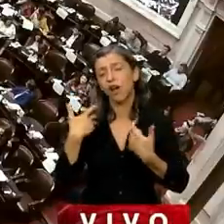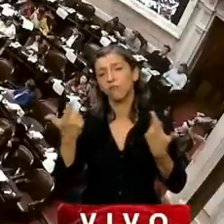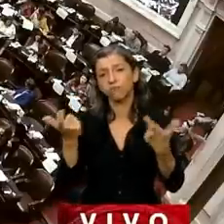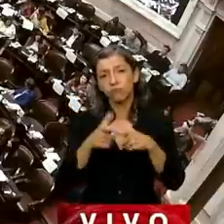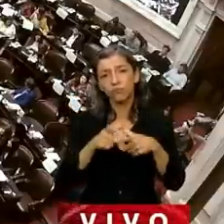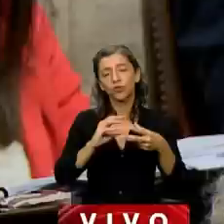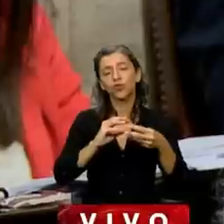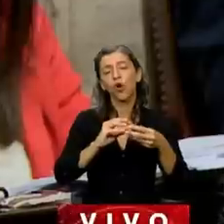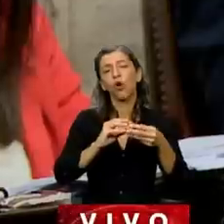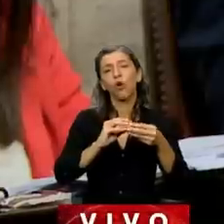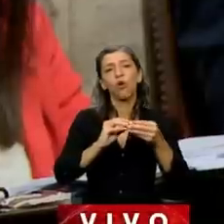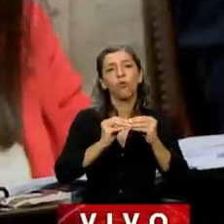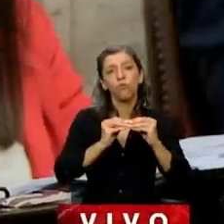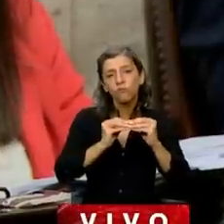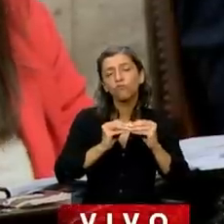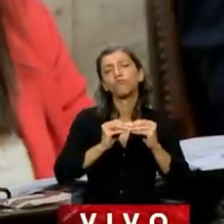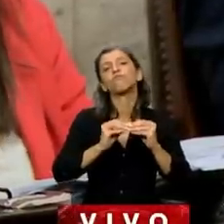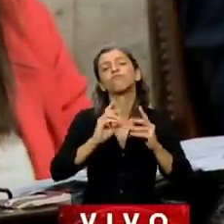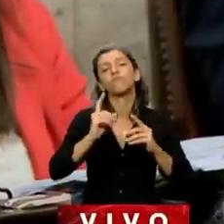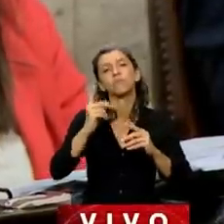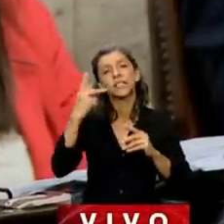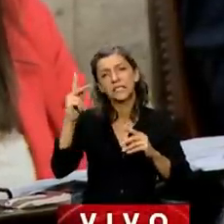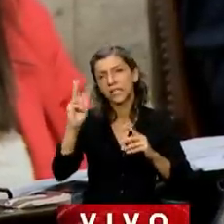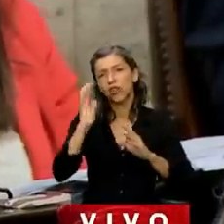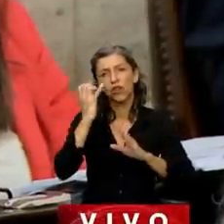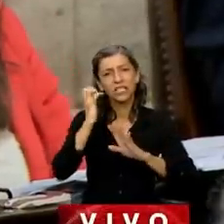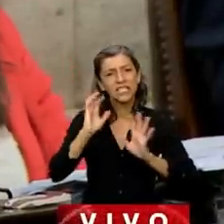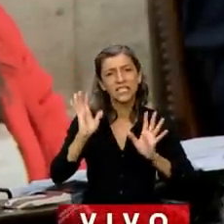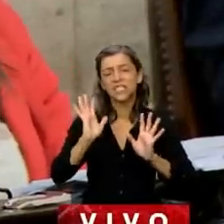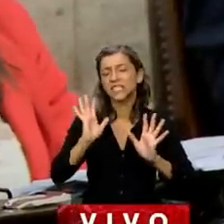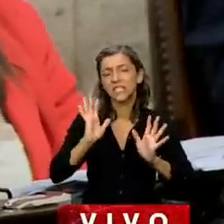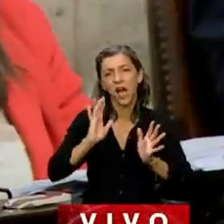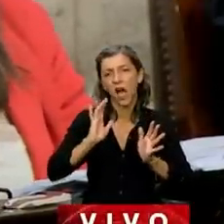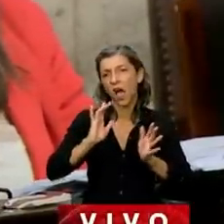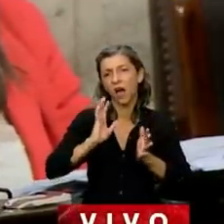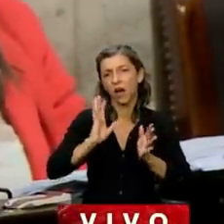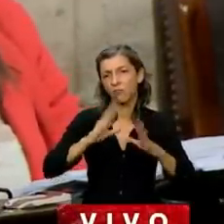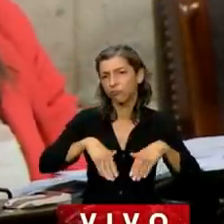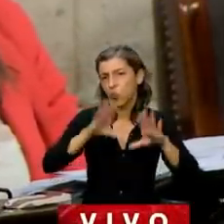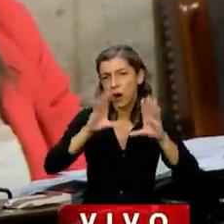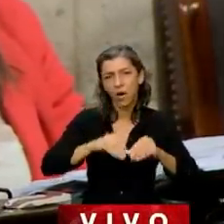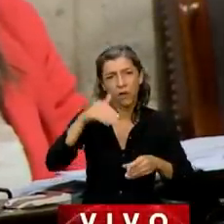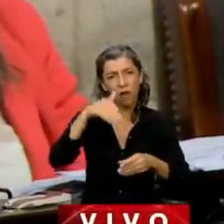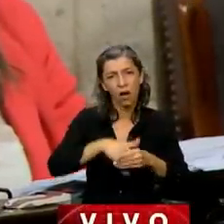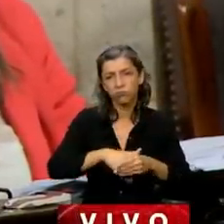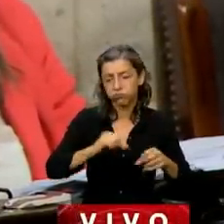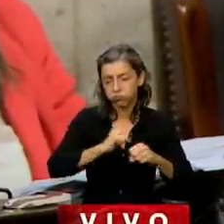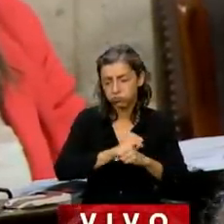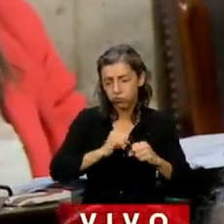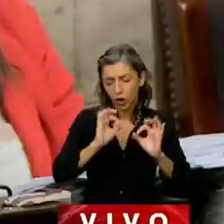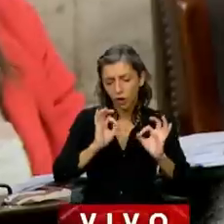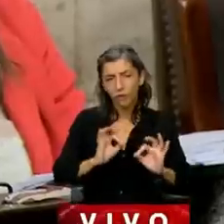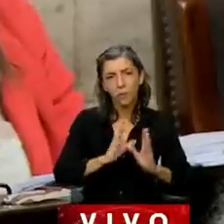de Relaciones Exteriores ha recomendado al seno de este recinto, de esta Cámara,